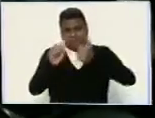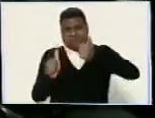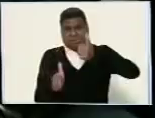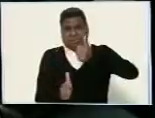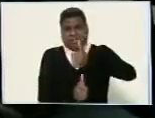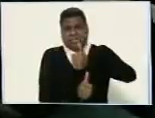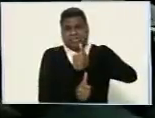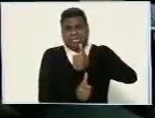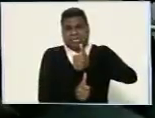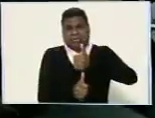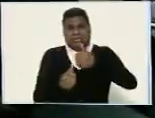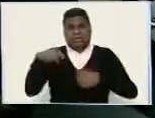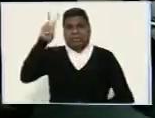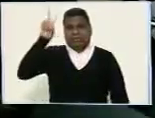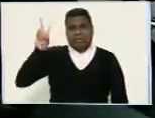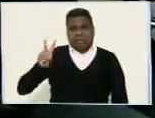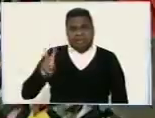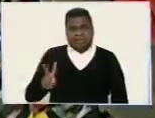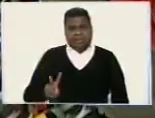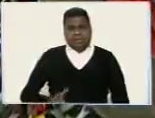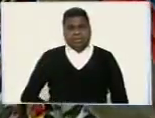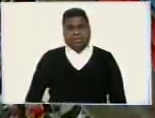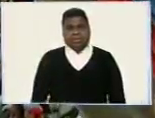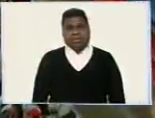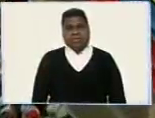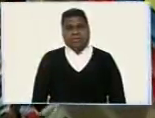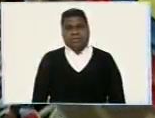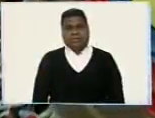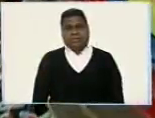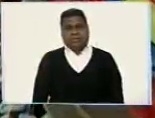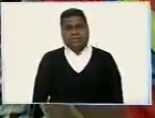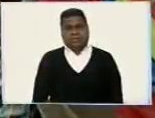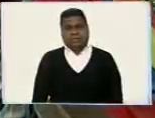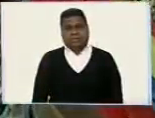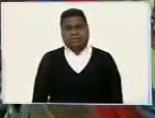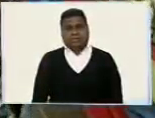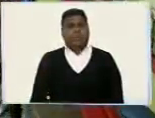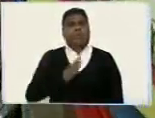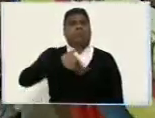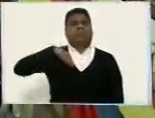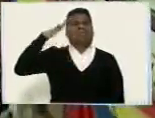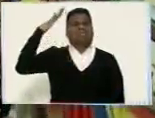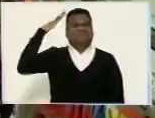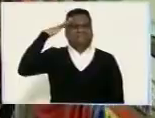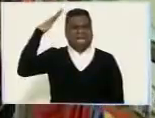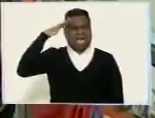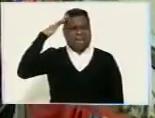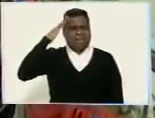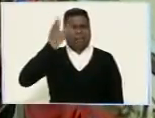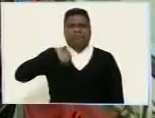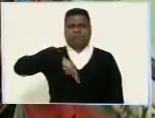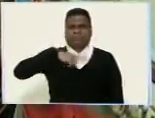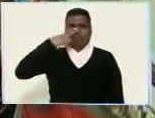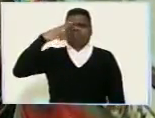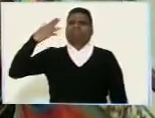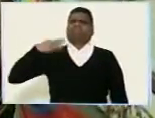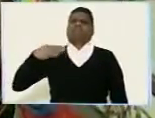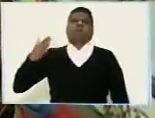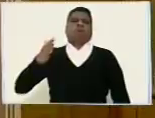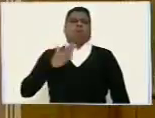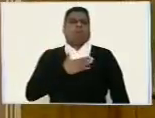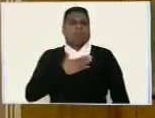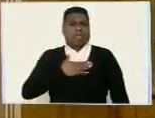vicepresidenta ejecutiva de la República Bolivariana de Venezuela, donde sabemos y con mucho orgullo sabemos